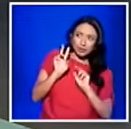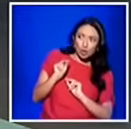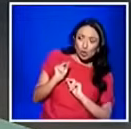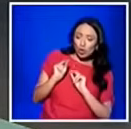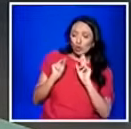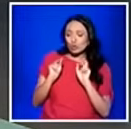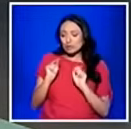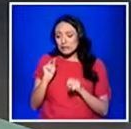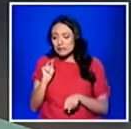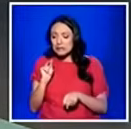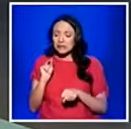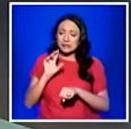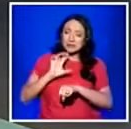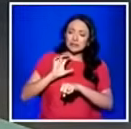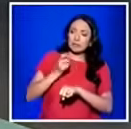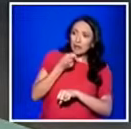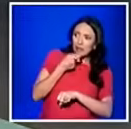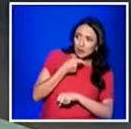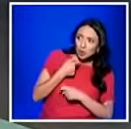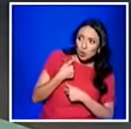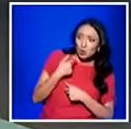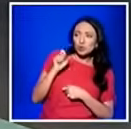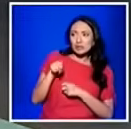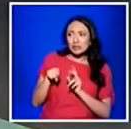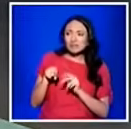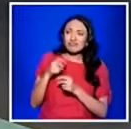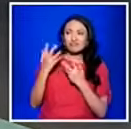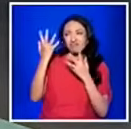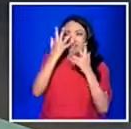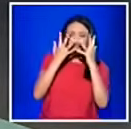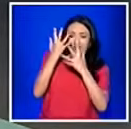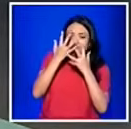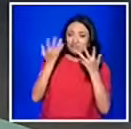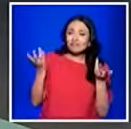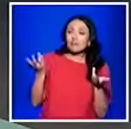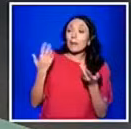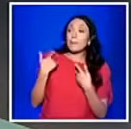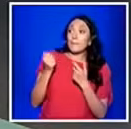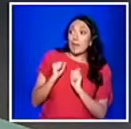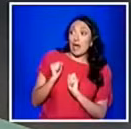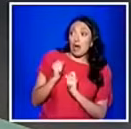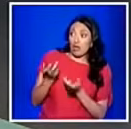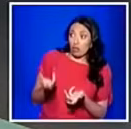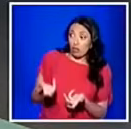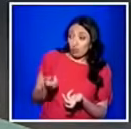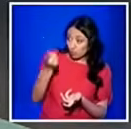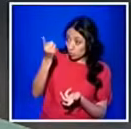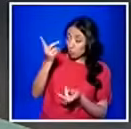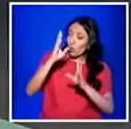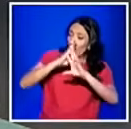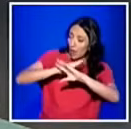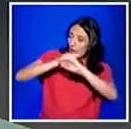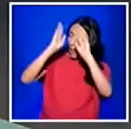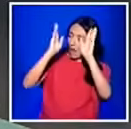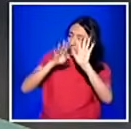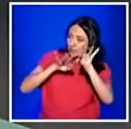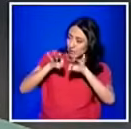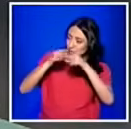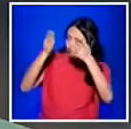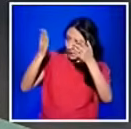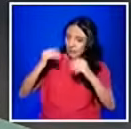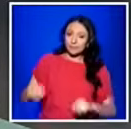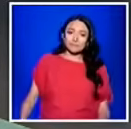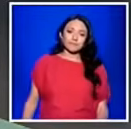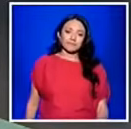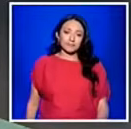estoy medicado. Entonces, a veces nos creamos cosas y no vamos a donar por miedo. Pero tú estás aquí para despejarnos esas dudas. ¿Cómo estás,